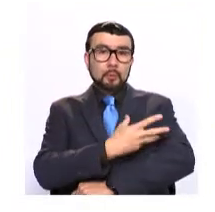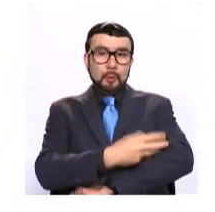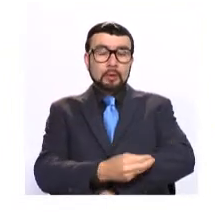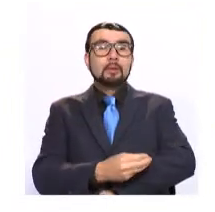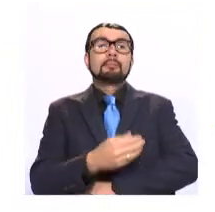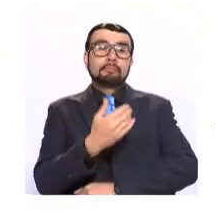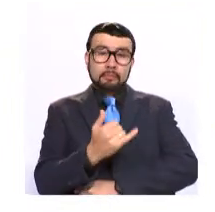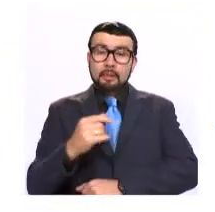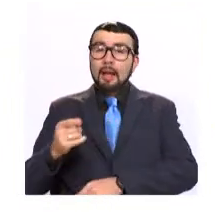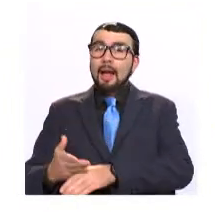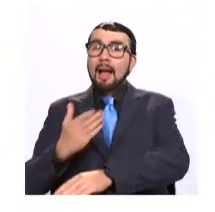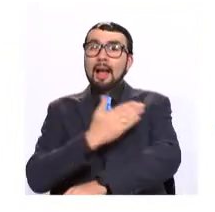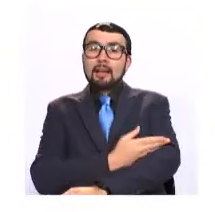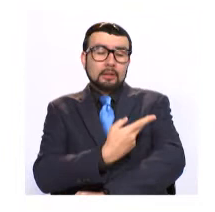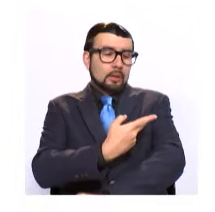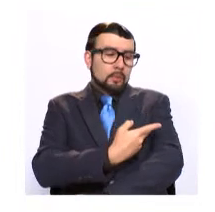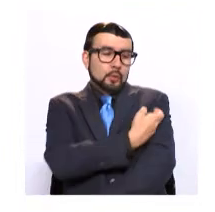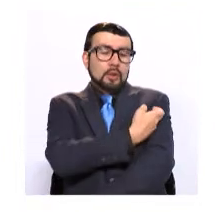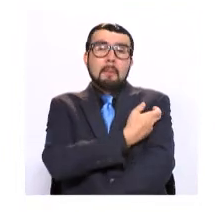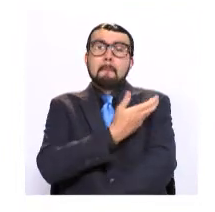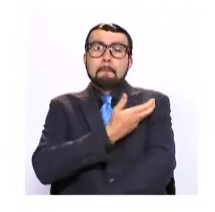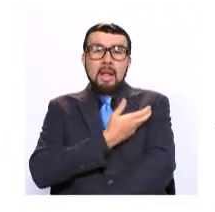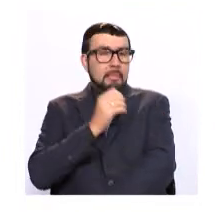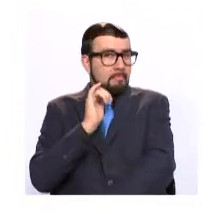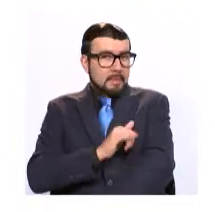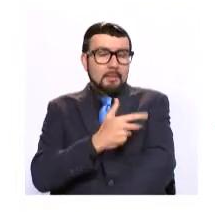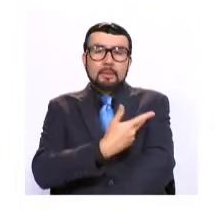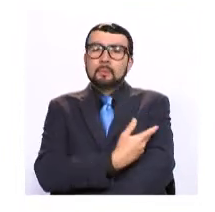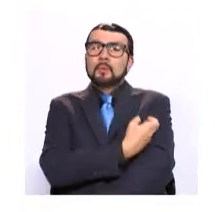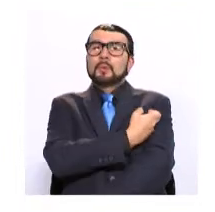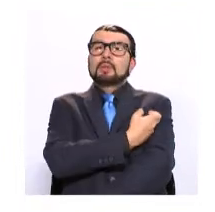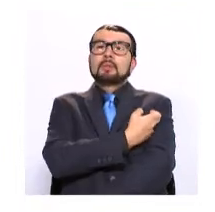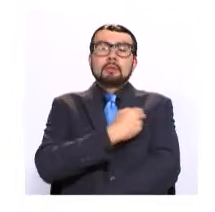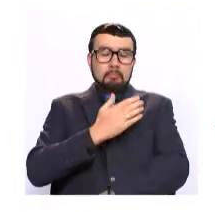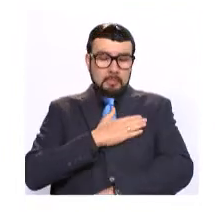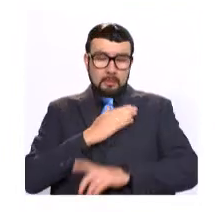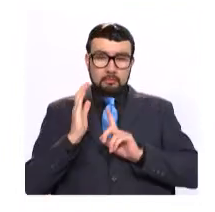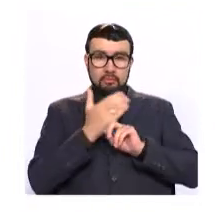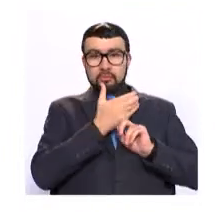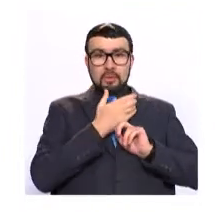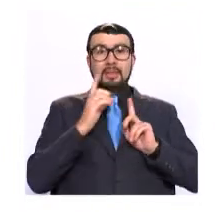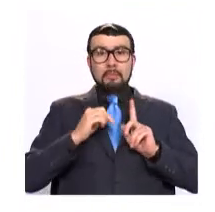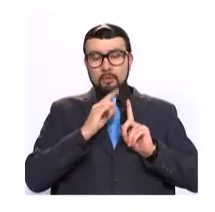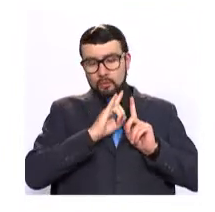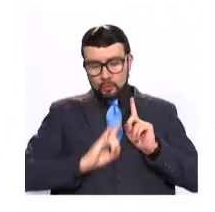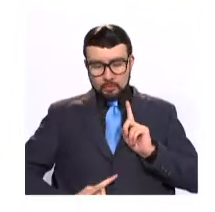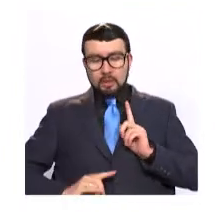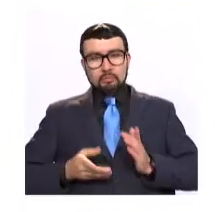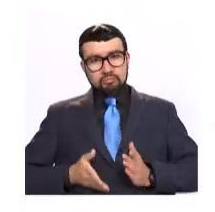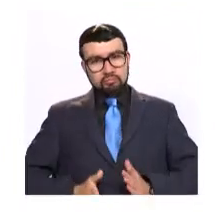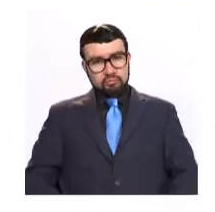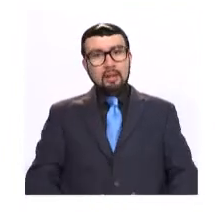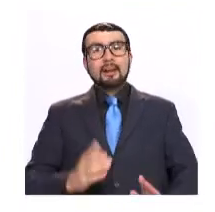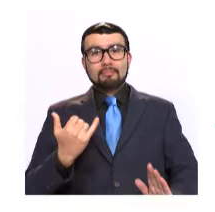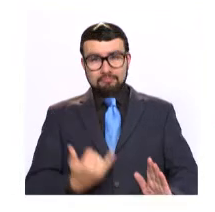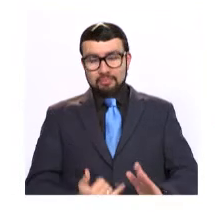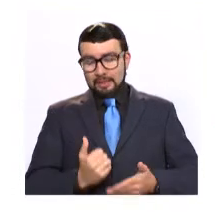vacunas básicas, no solo para su protección, sino para la protección de esa vida que viene en camino. Los niños desde el momento en que